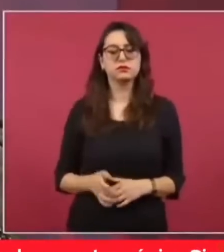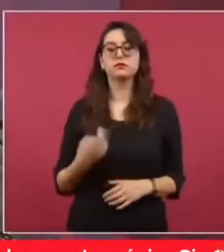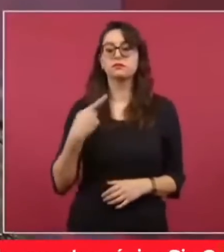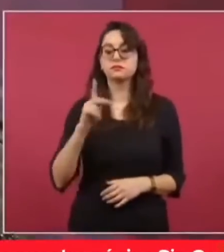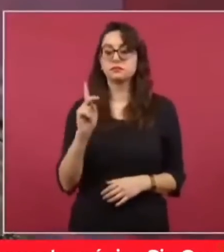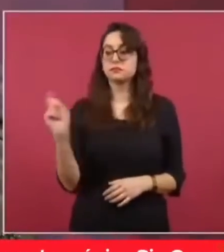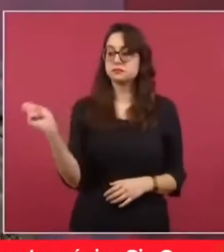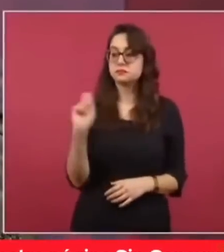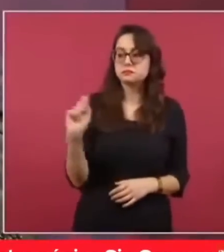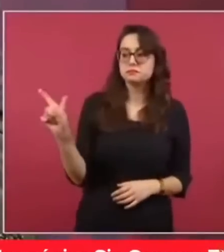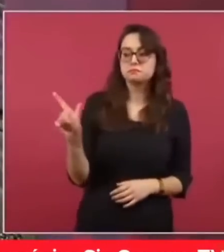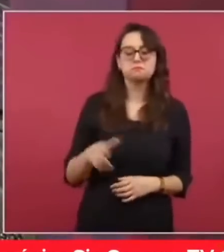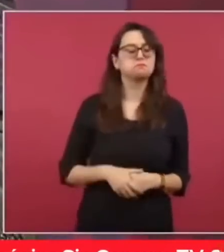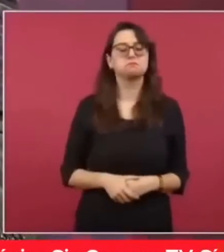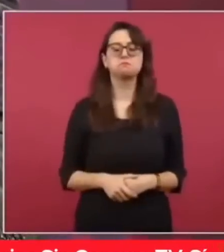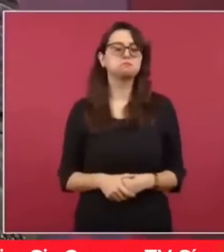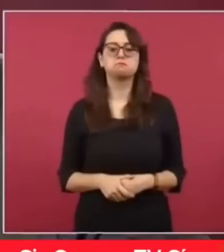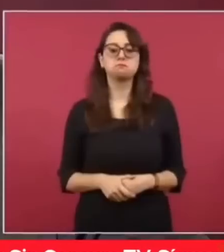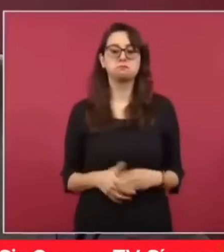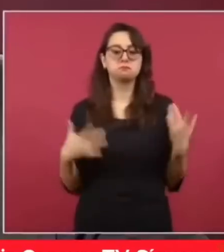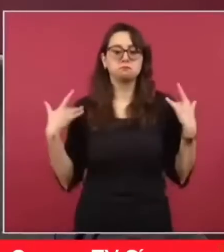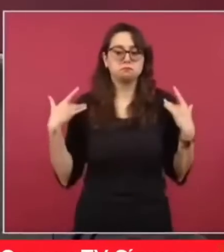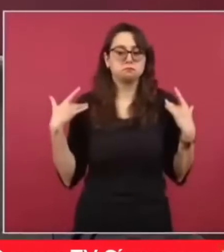actúan de manera tendenciosa.